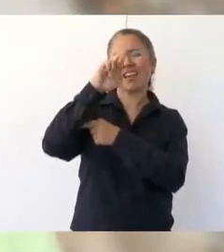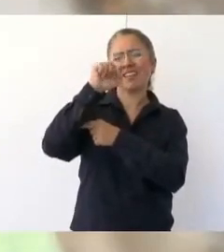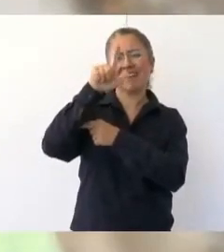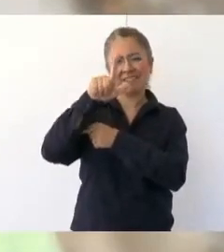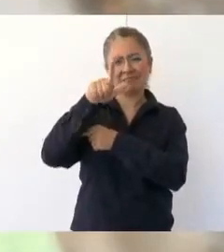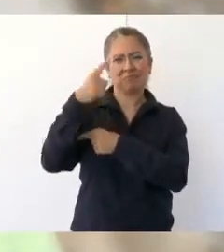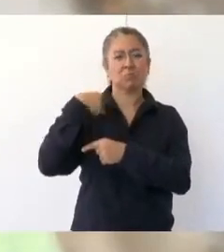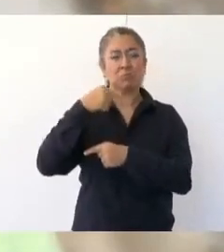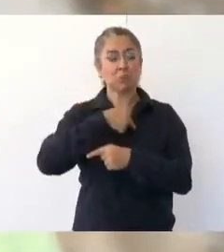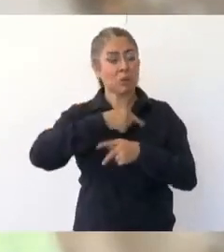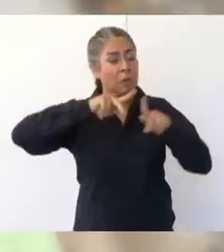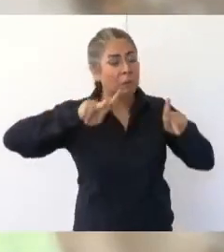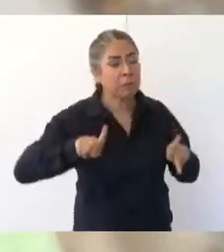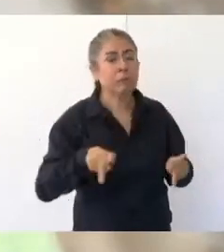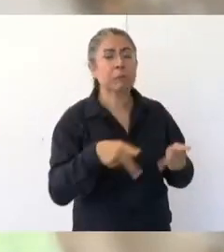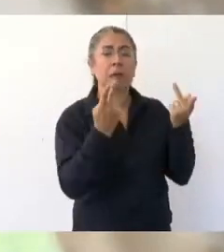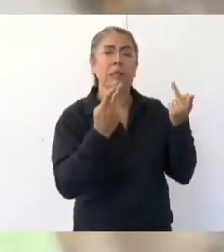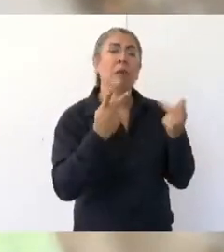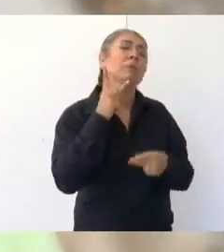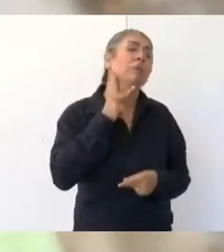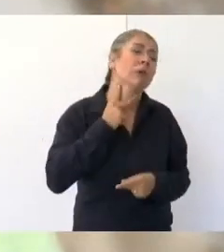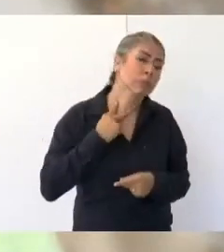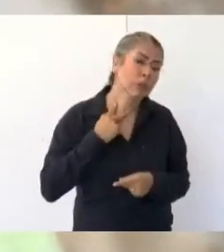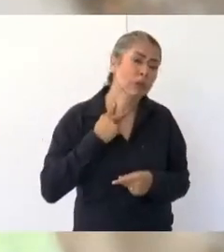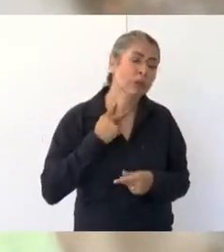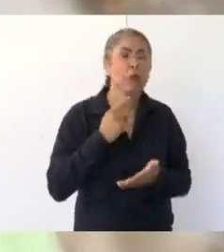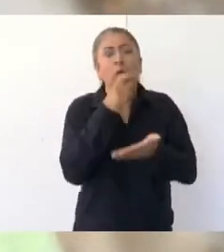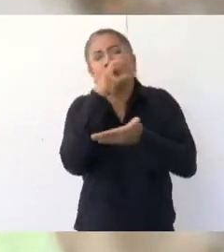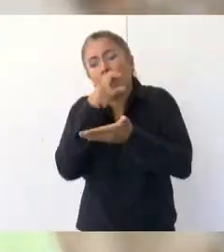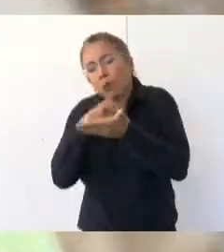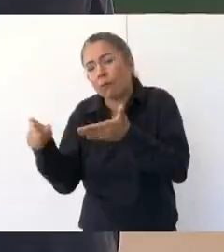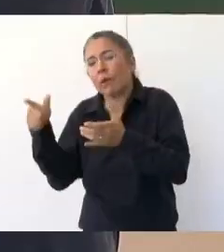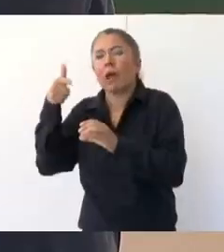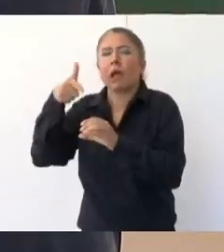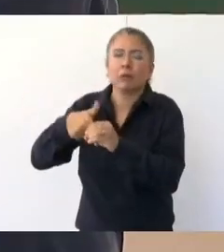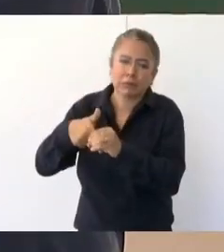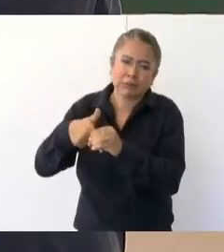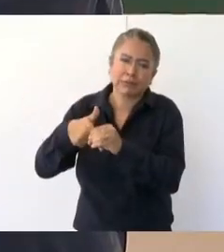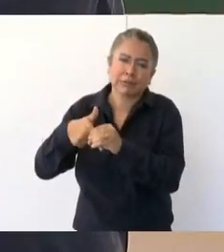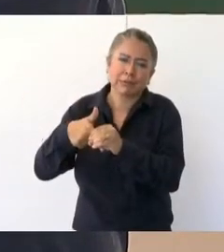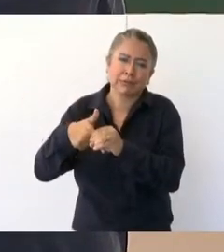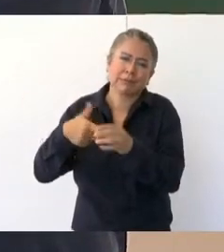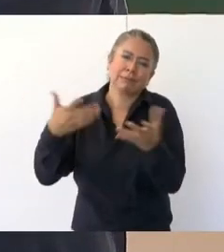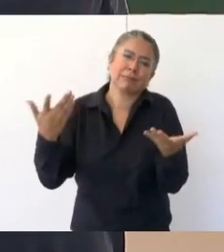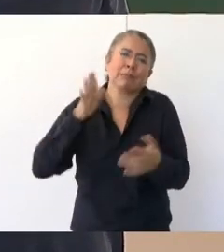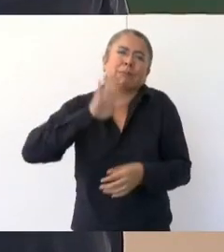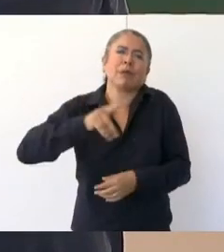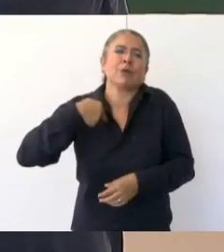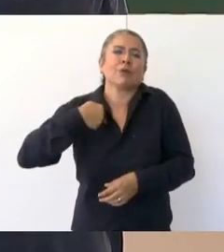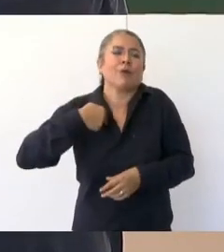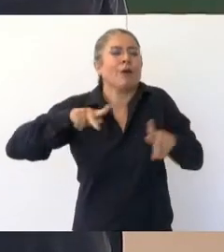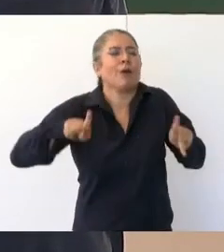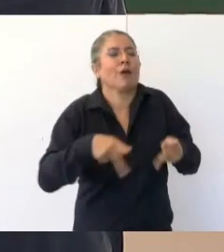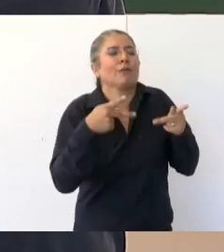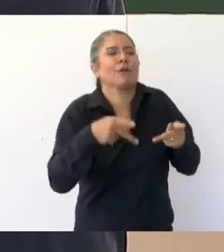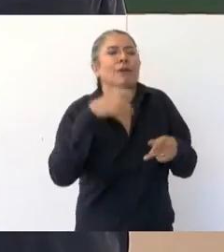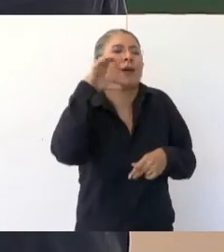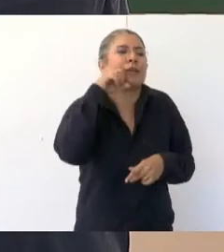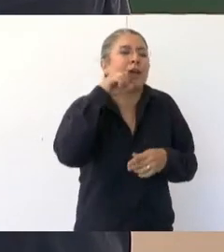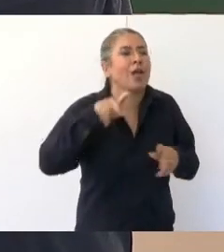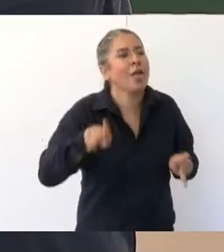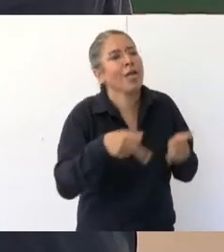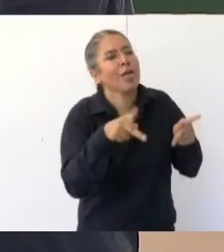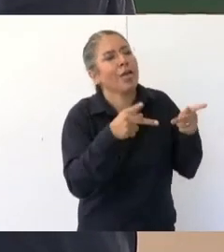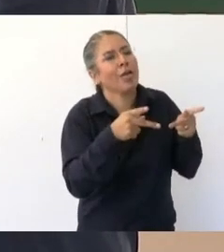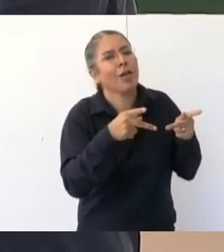gasolina. Es como si se vendiera naranja y se comprara jugo de naranja. Abandonaron